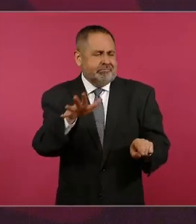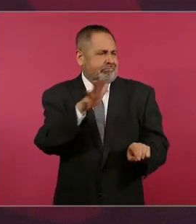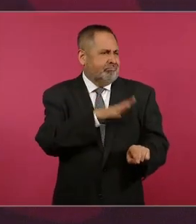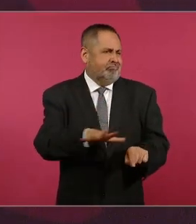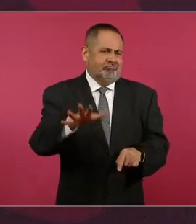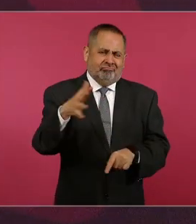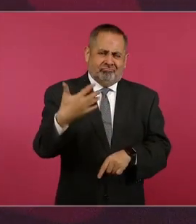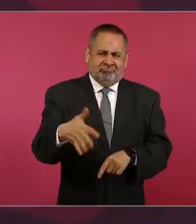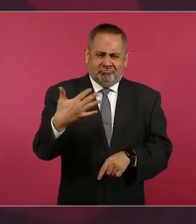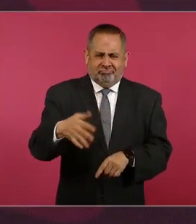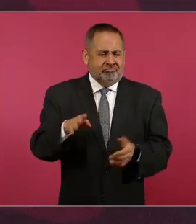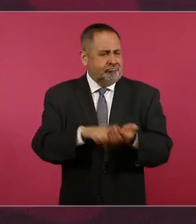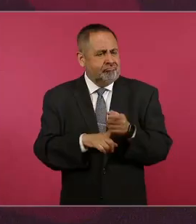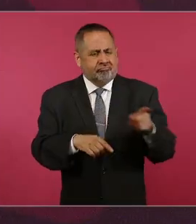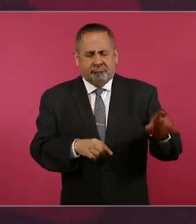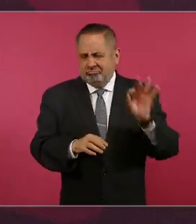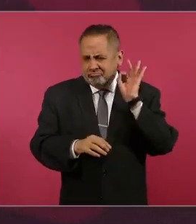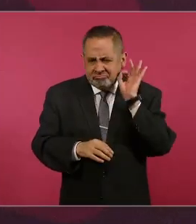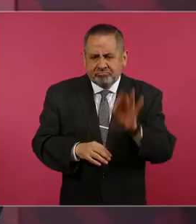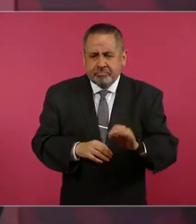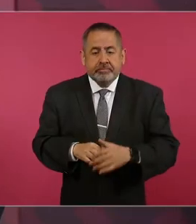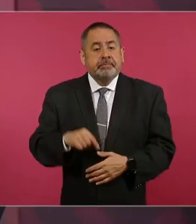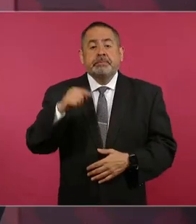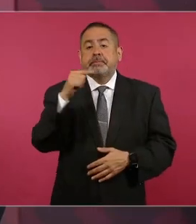en sus memorias, por ejemplo,